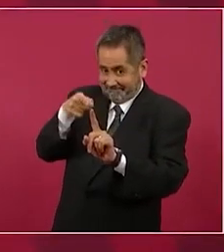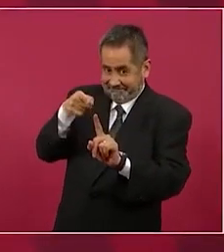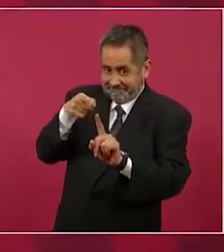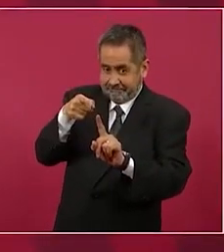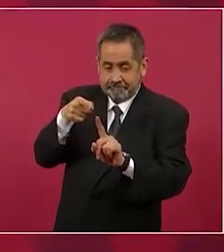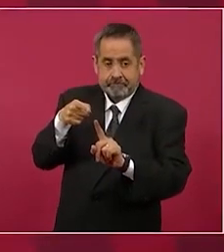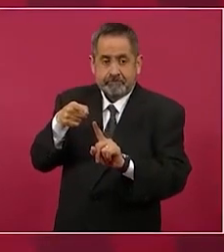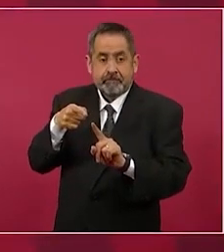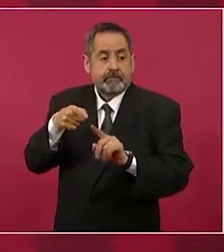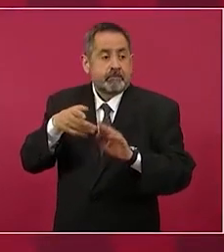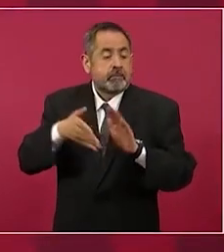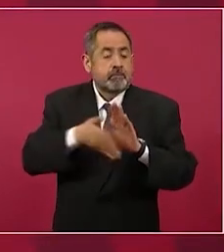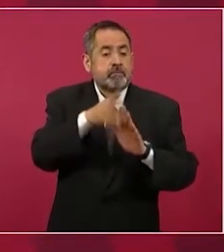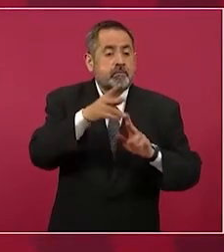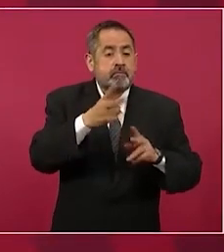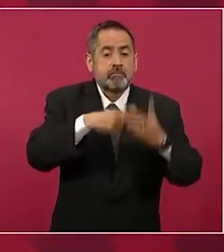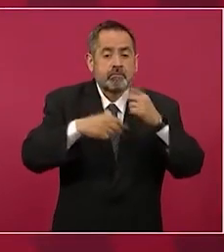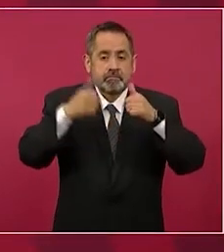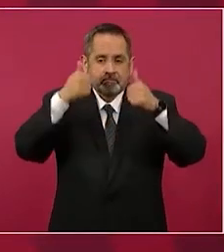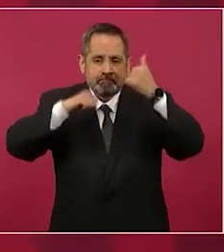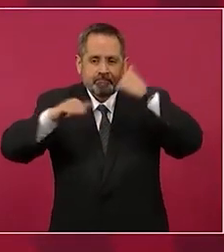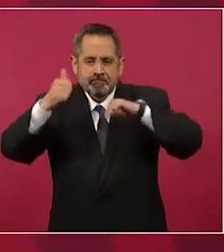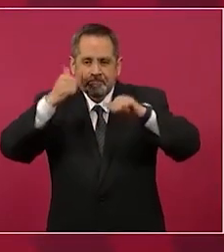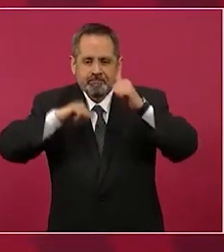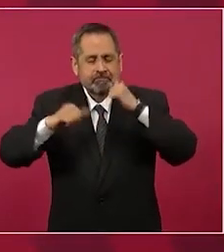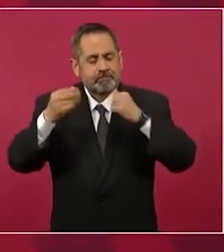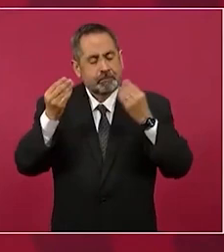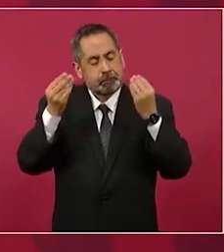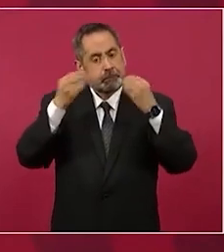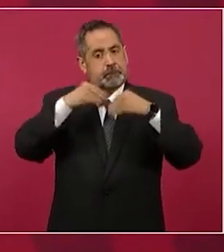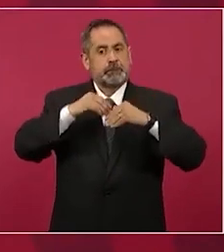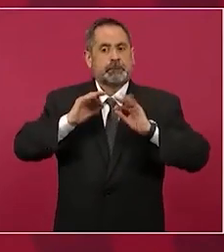que se hizo cirugía plástica